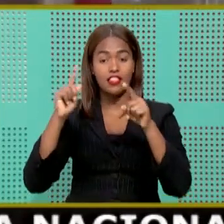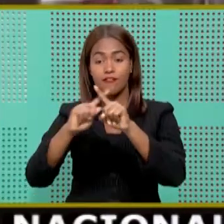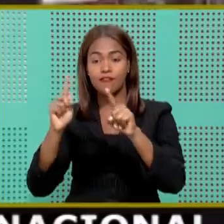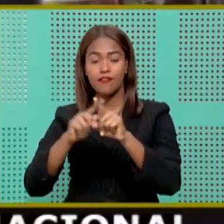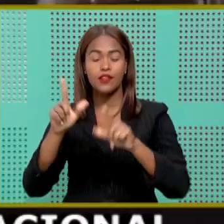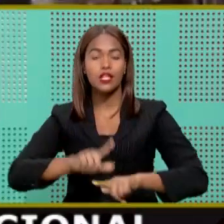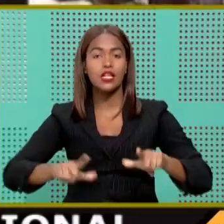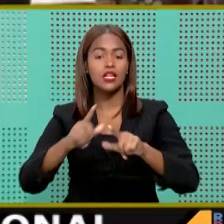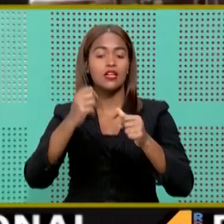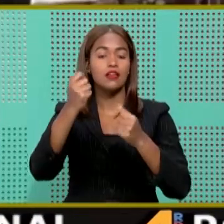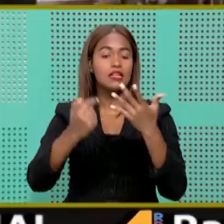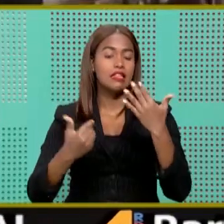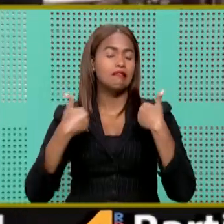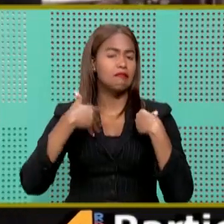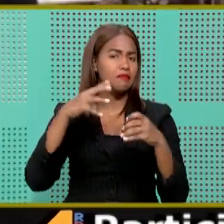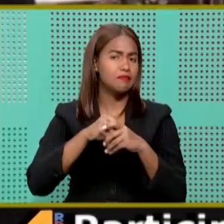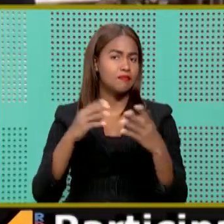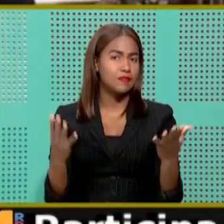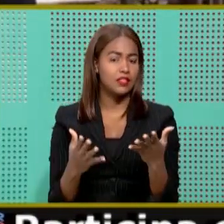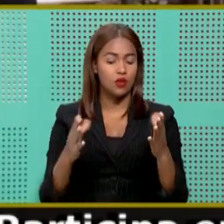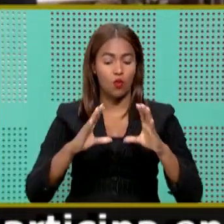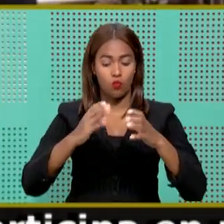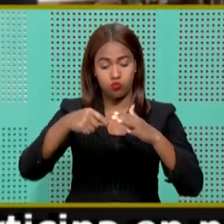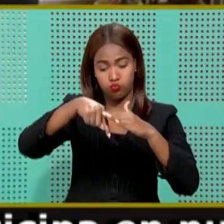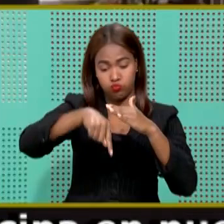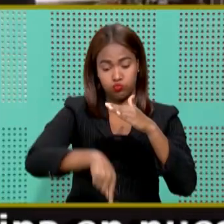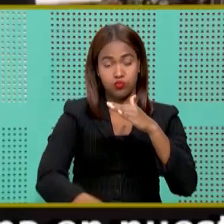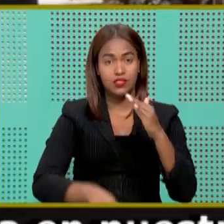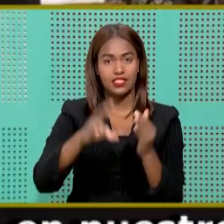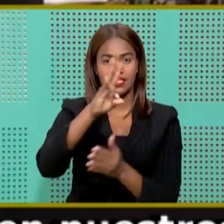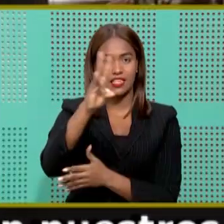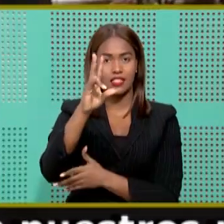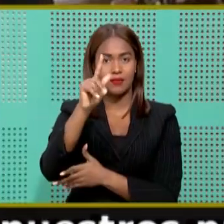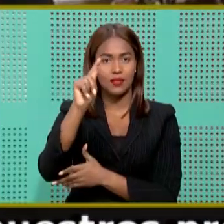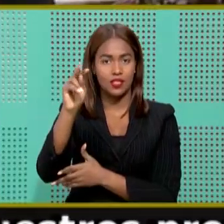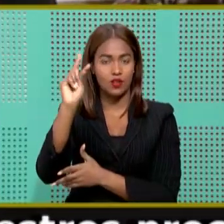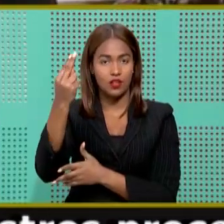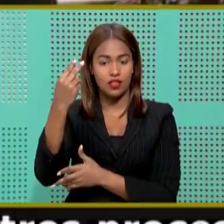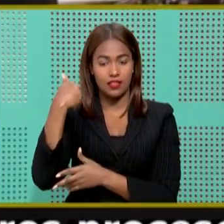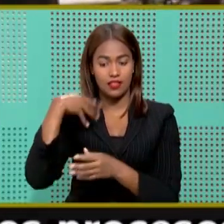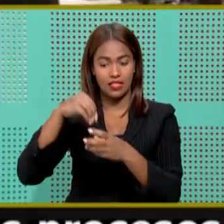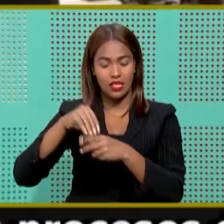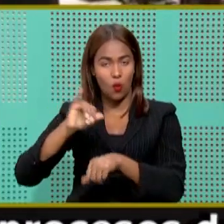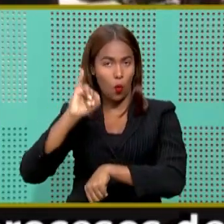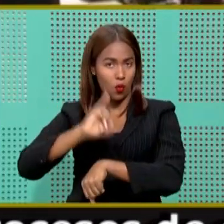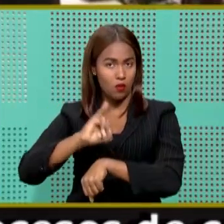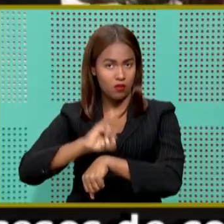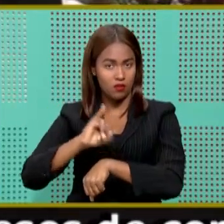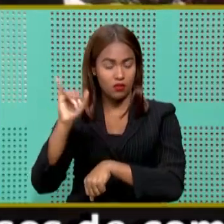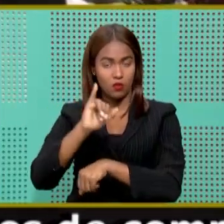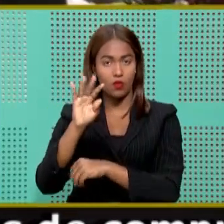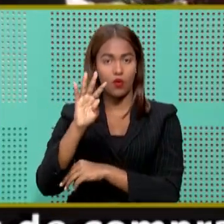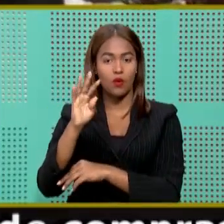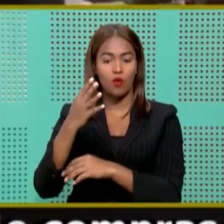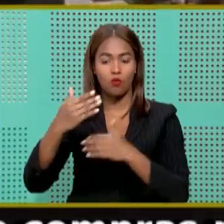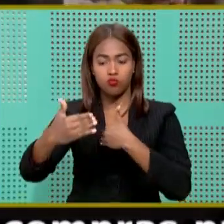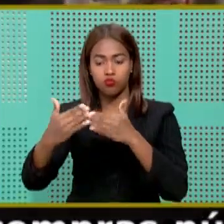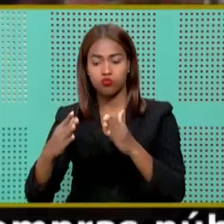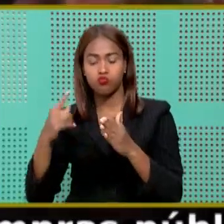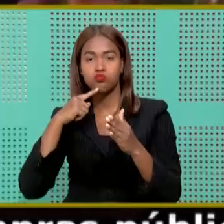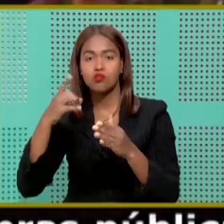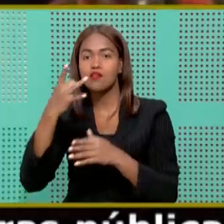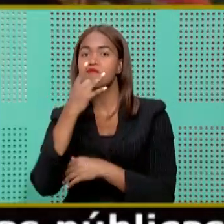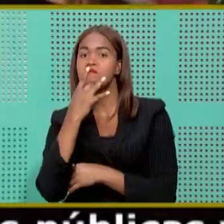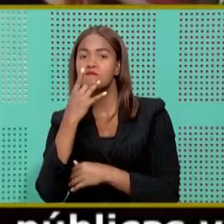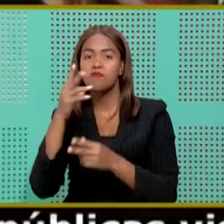áreas, entre las que se destacan un sótano de 700 metros cuadrados con capilla, cripta y cuartos eléctricos para